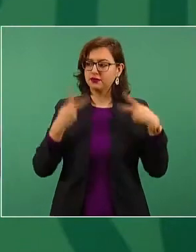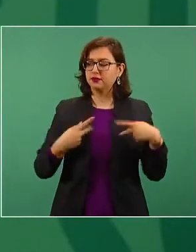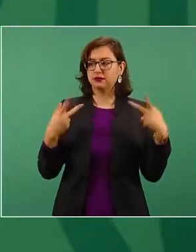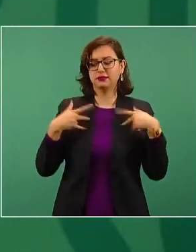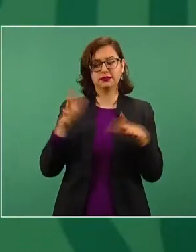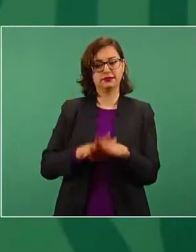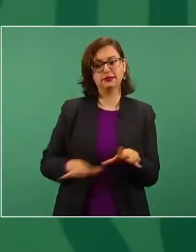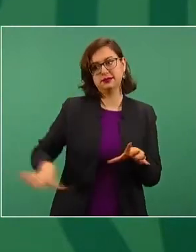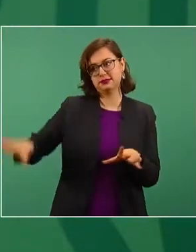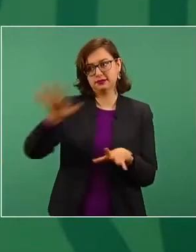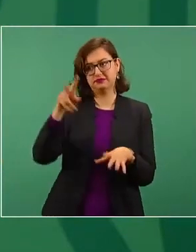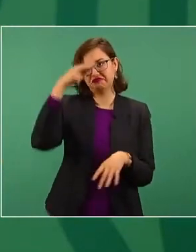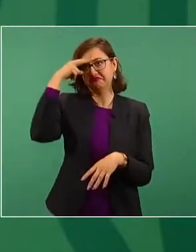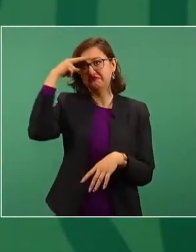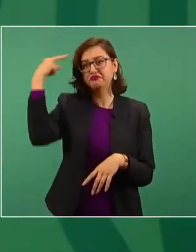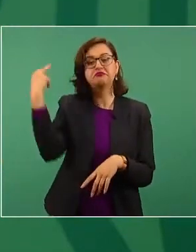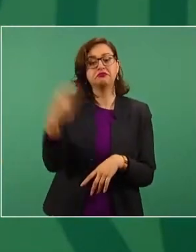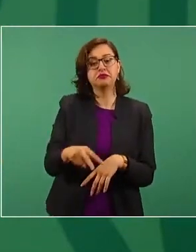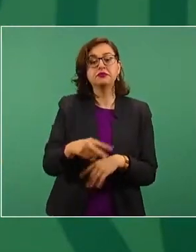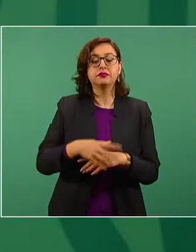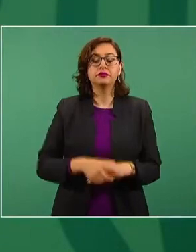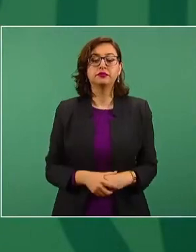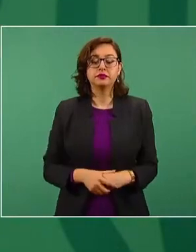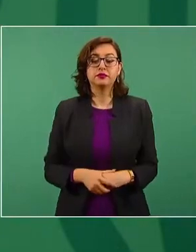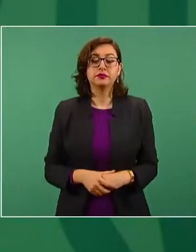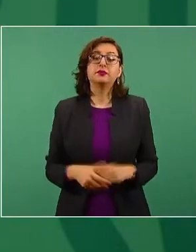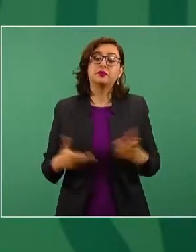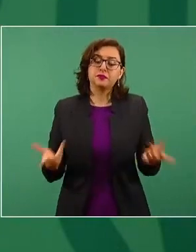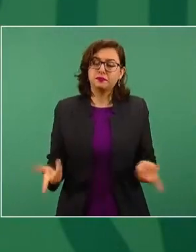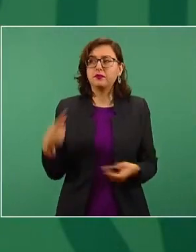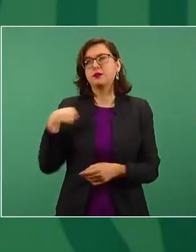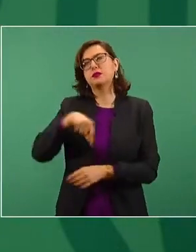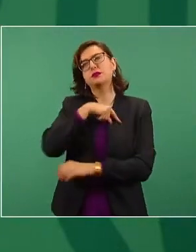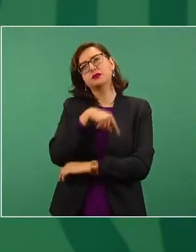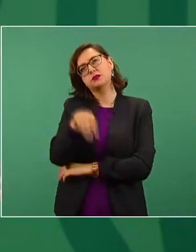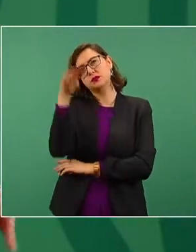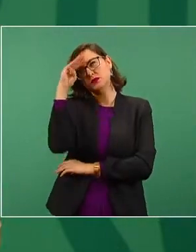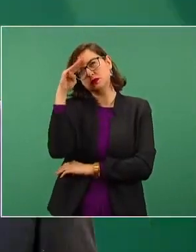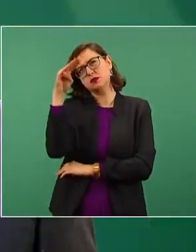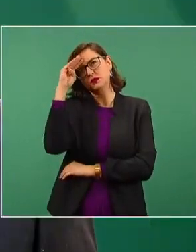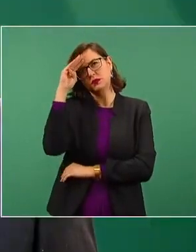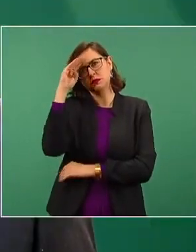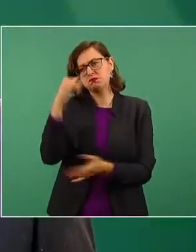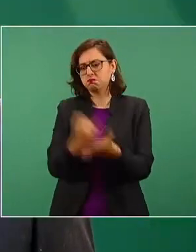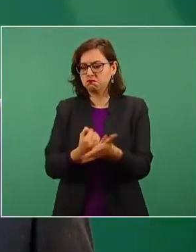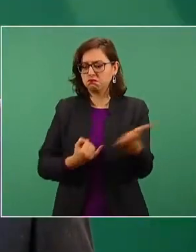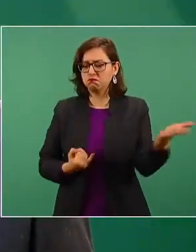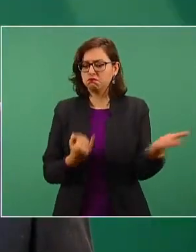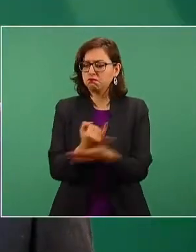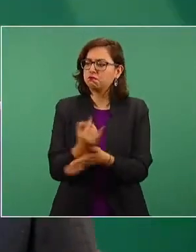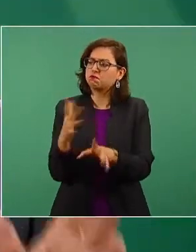tomar una decisión que beneficie al pueblo